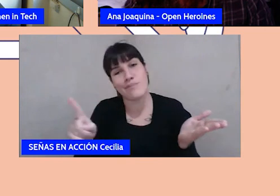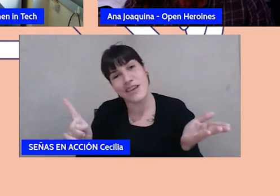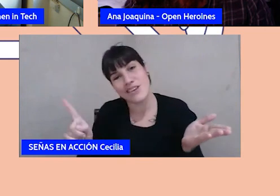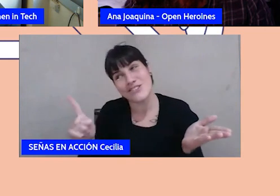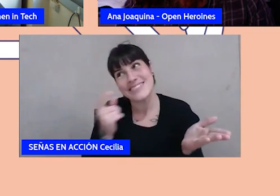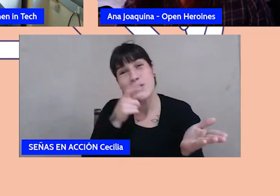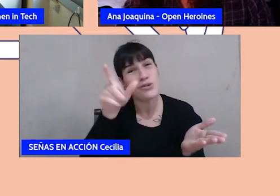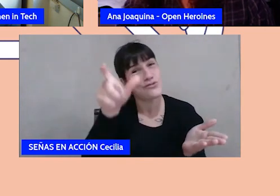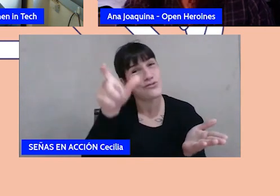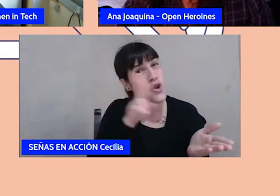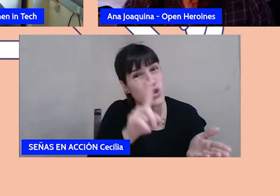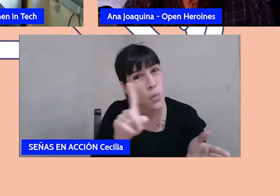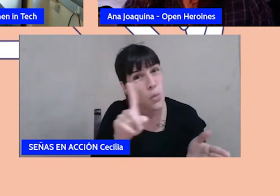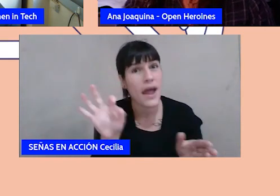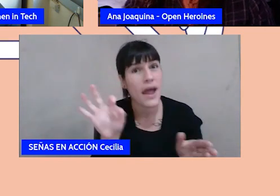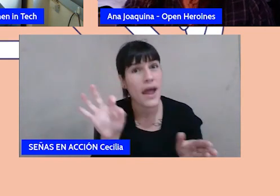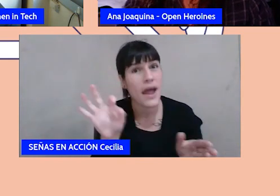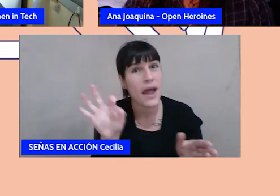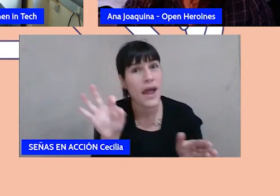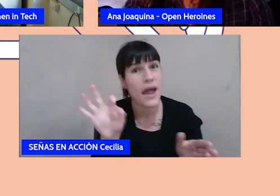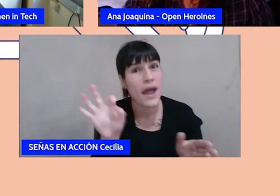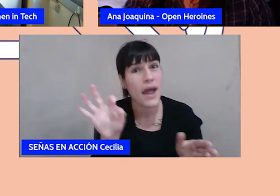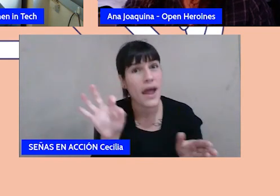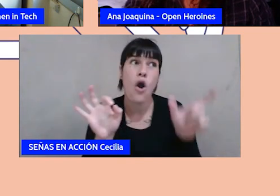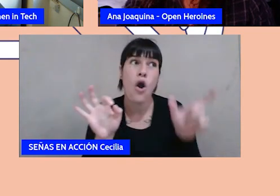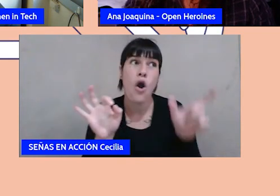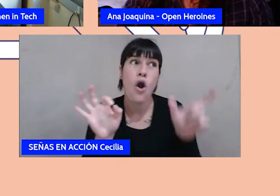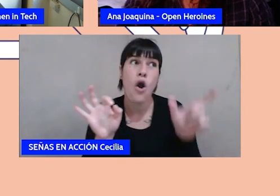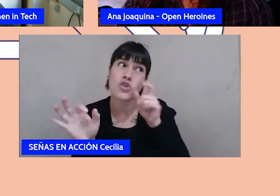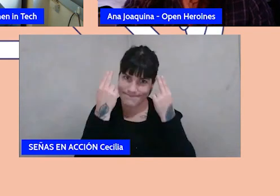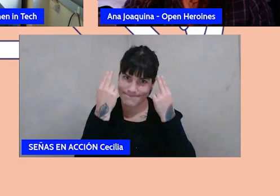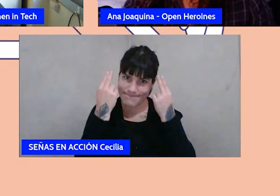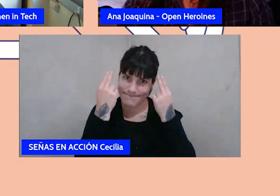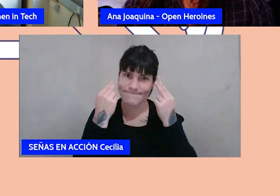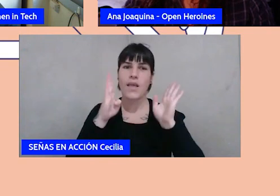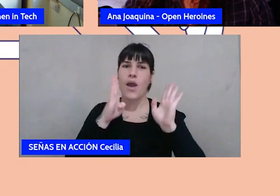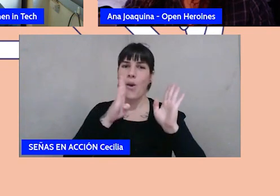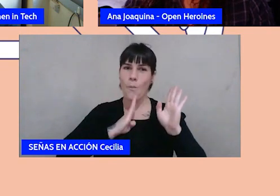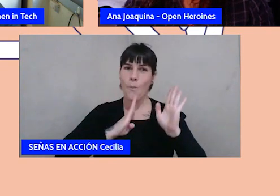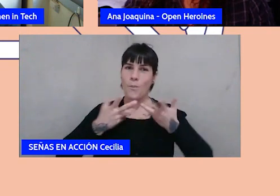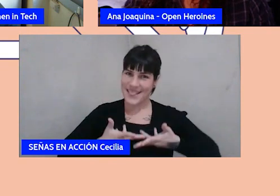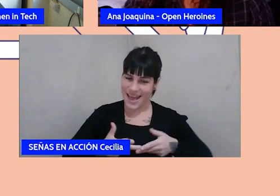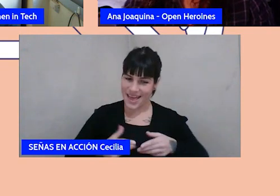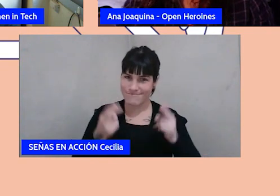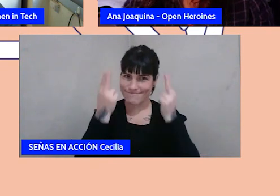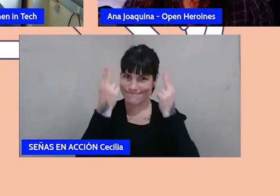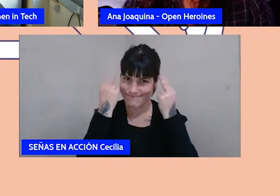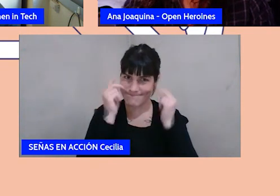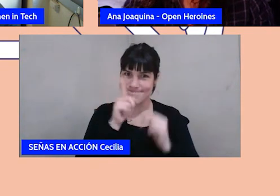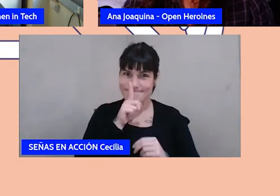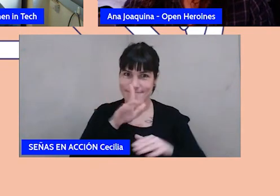no binarias, la idea es como llegar a escuchar eminentemente. Pero por favor, o sea, estos espacios son cruciales